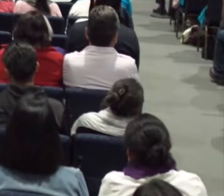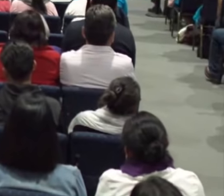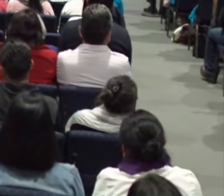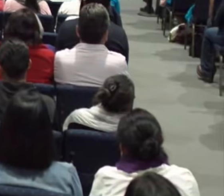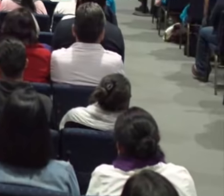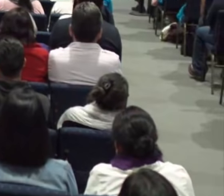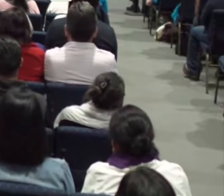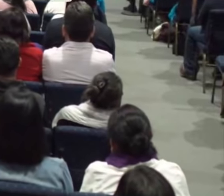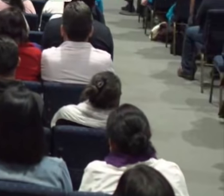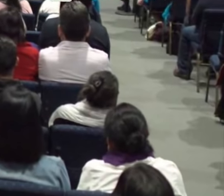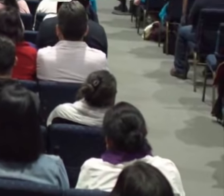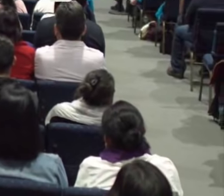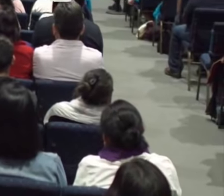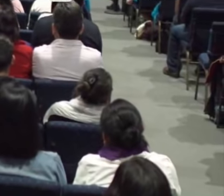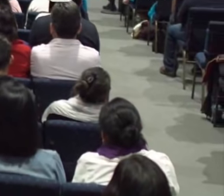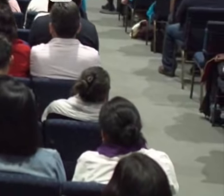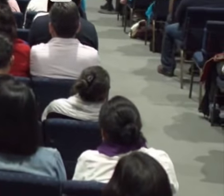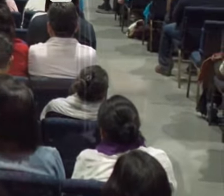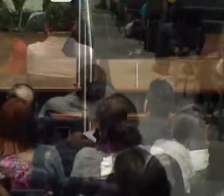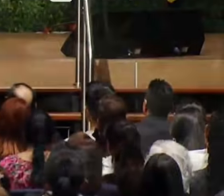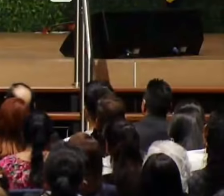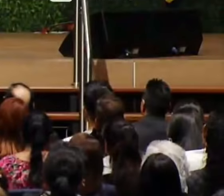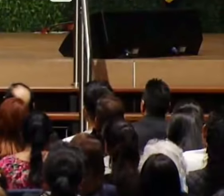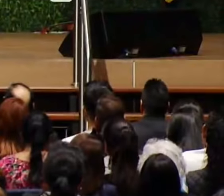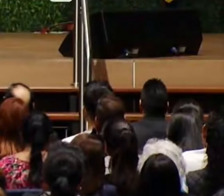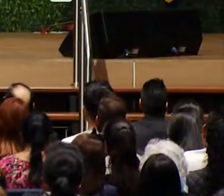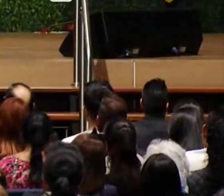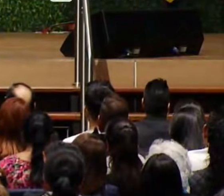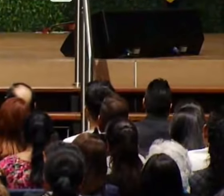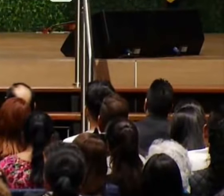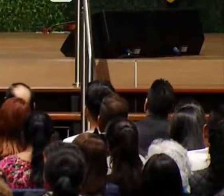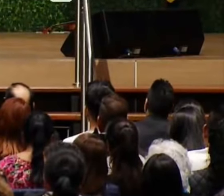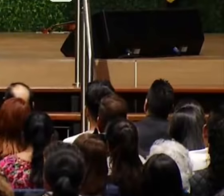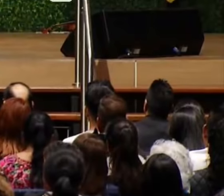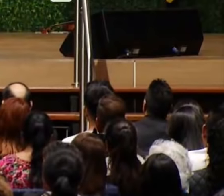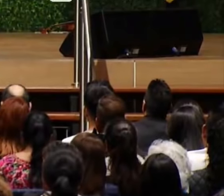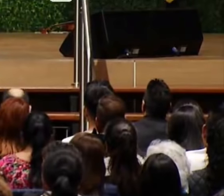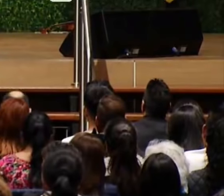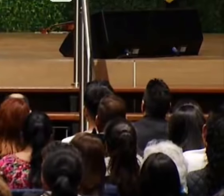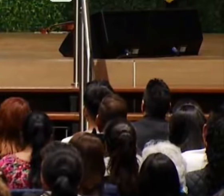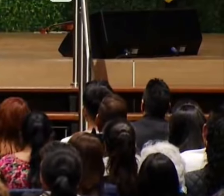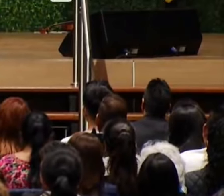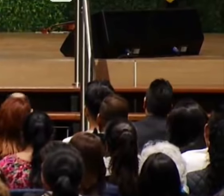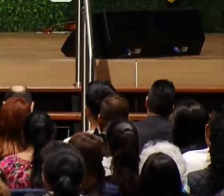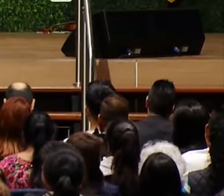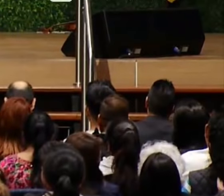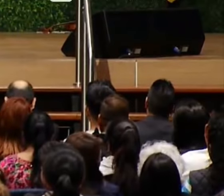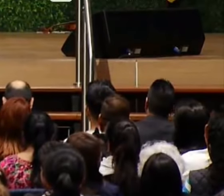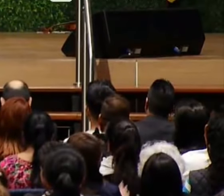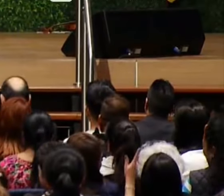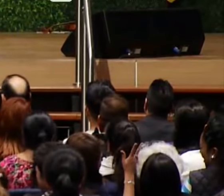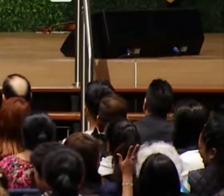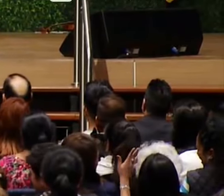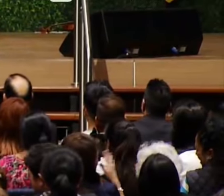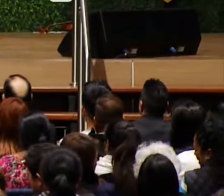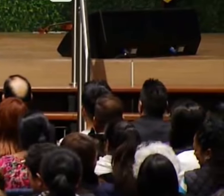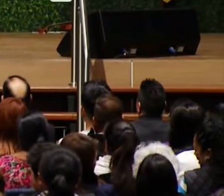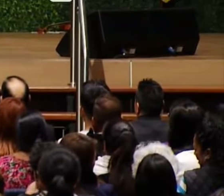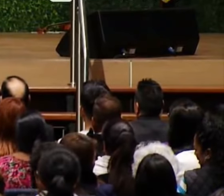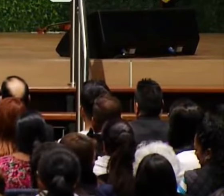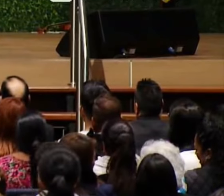Aguántese. Yo sé que hoy es un día laboral, pero lo miro bien animado. Con buena actitud ante la vida. Aleluya. ¿Qué día es